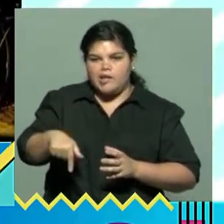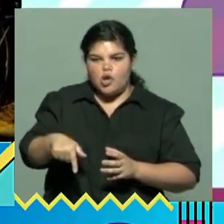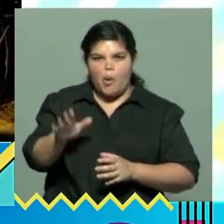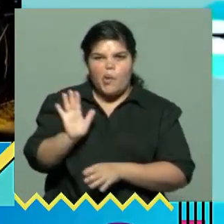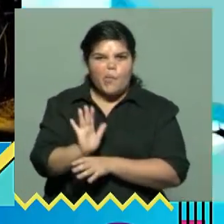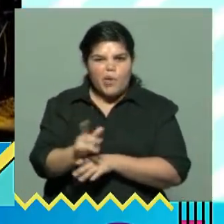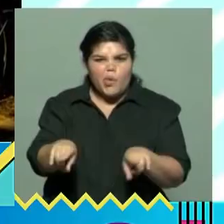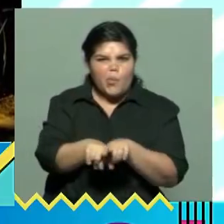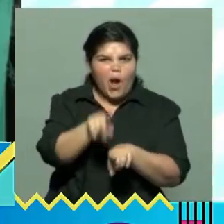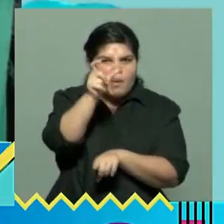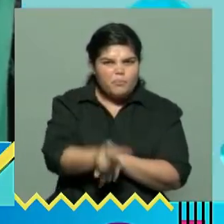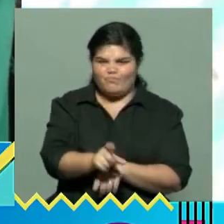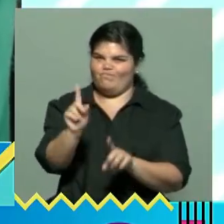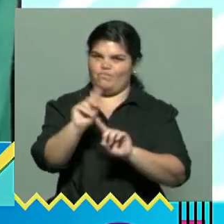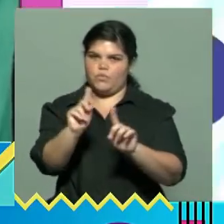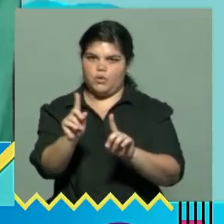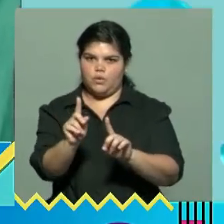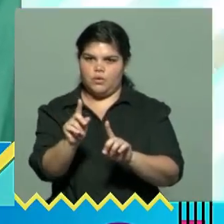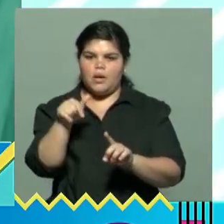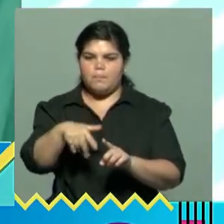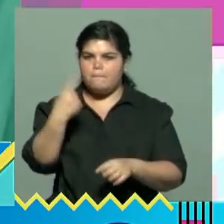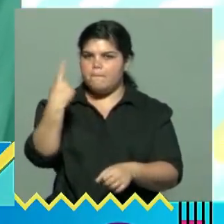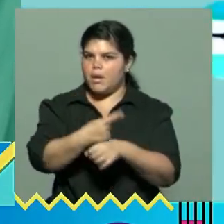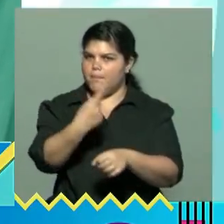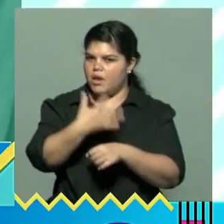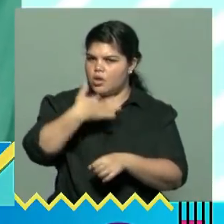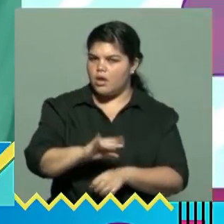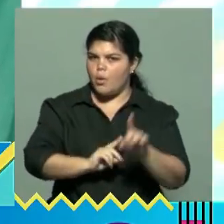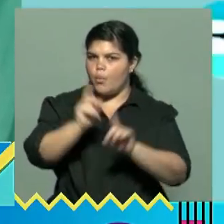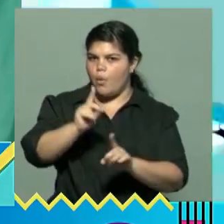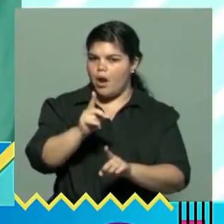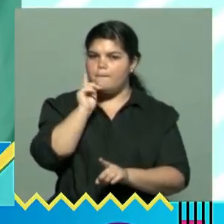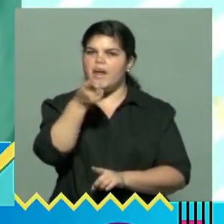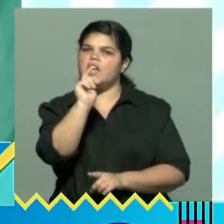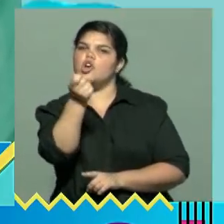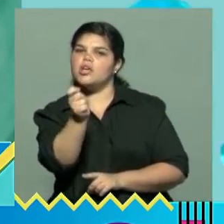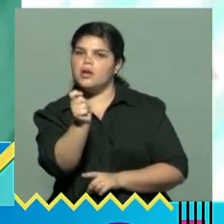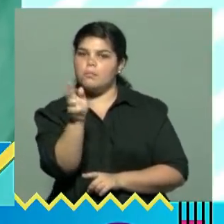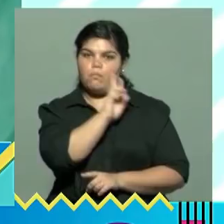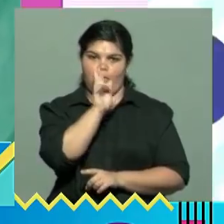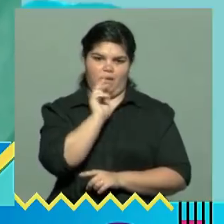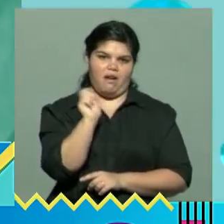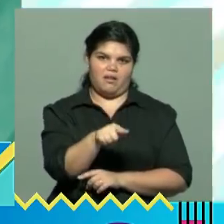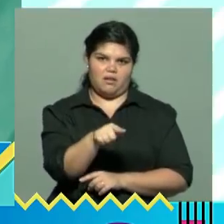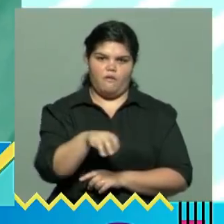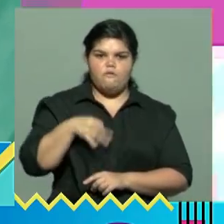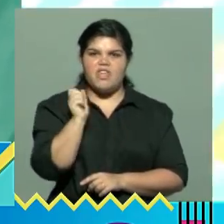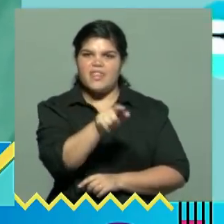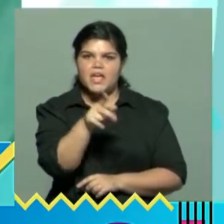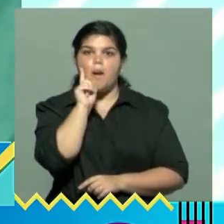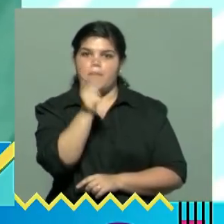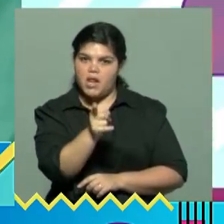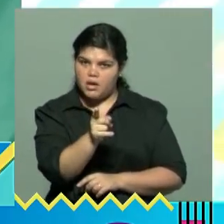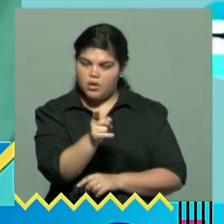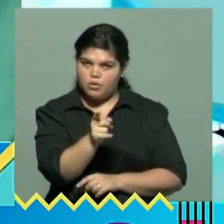se tiene que, digamos, entender es que la mujer la que está en riesgo, digamos, que está en riesgo su vida, y que es